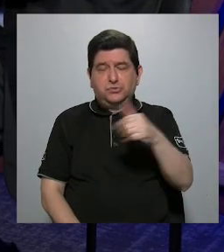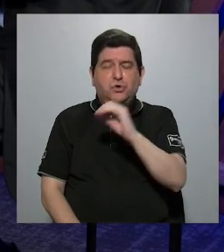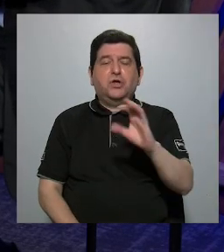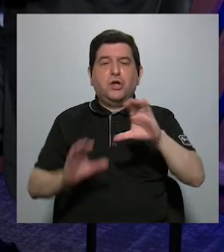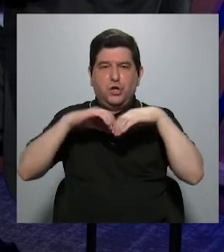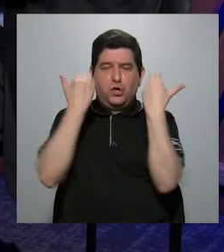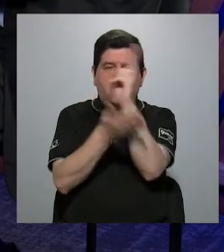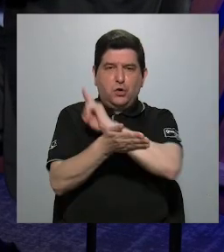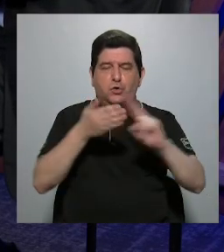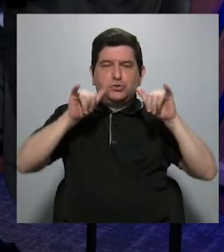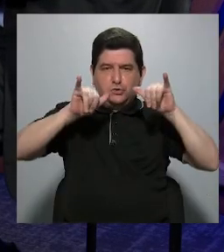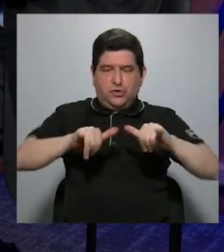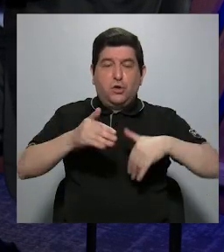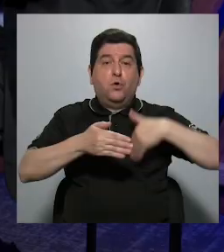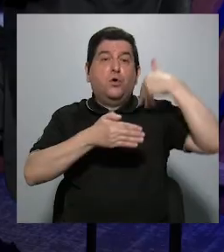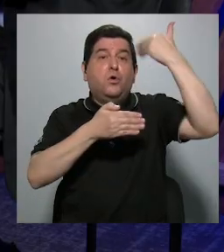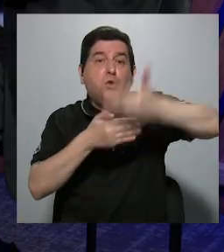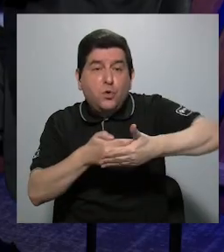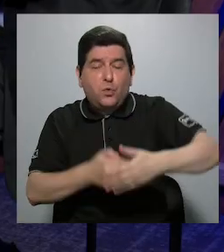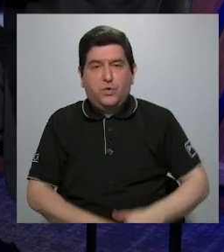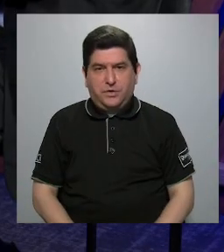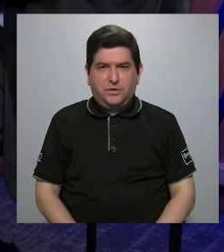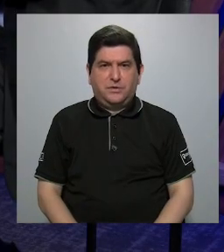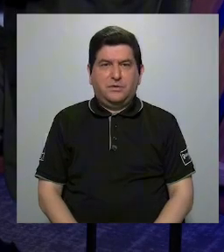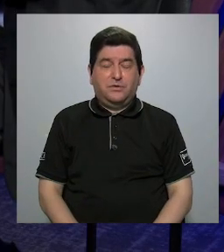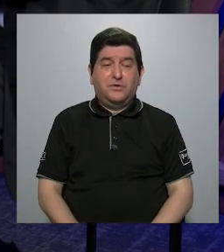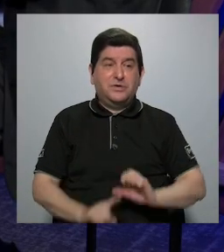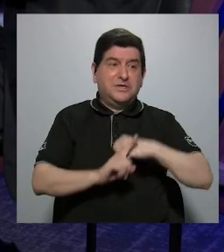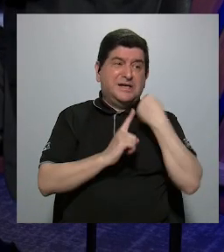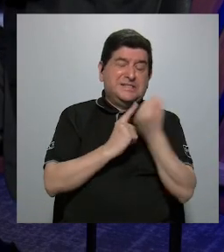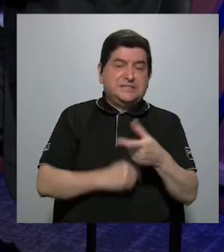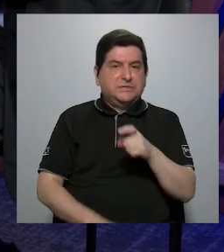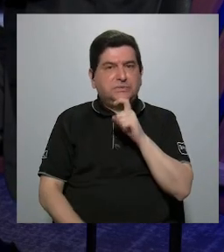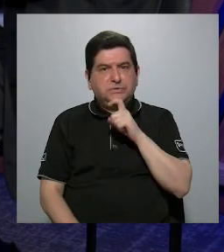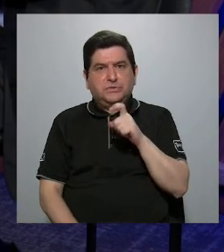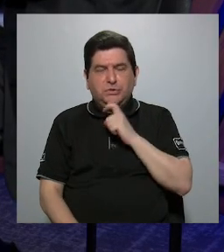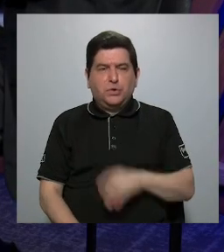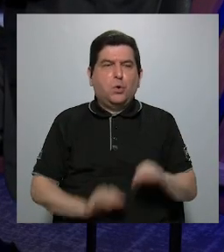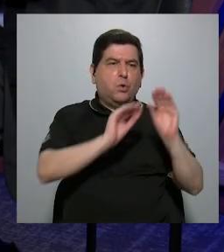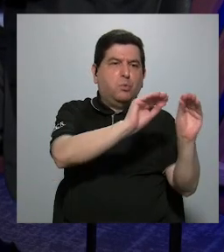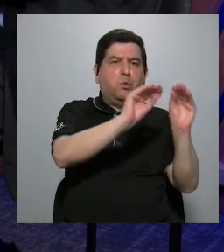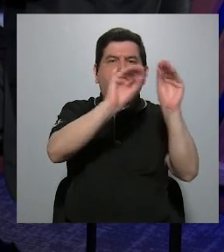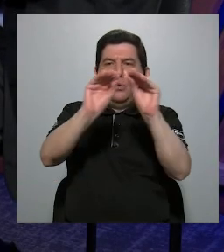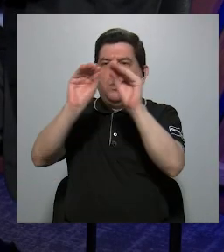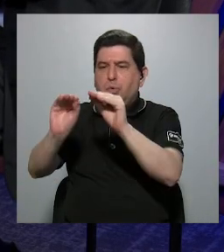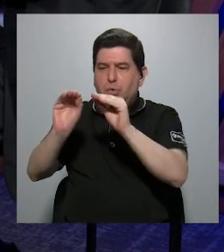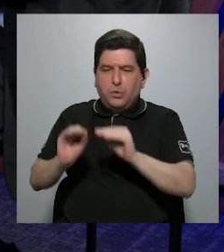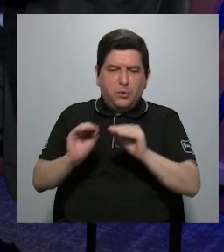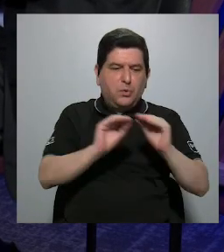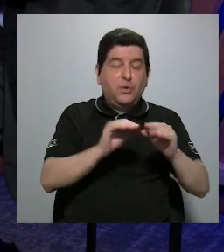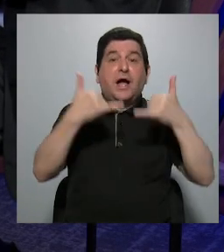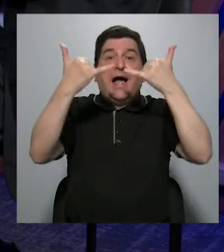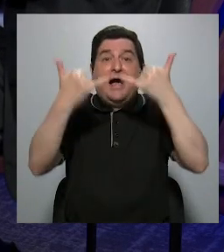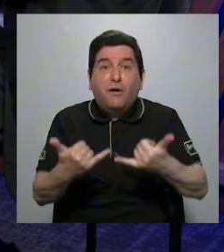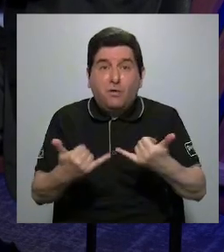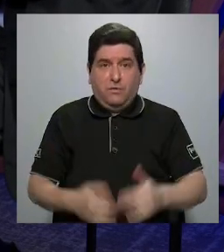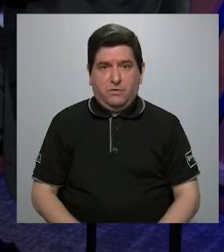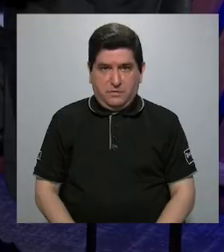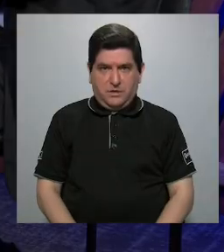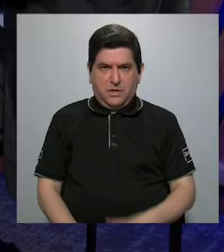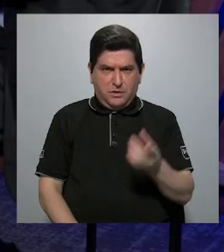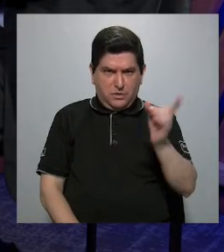y consejo universitario, después tuvieron una vida un poco azarosa, trasladándose de lugar, y ahora